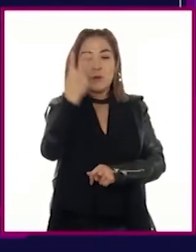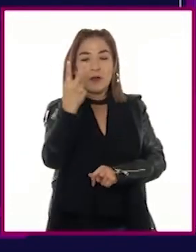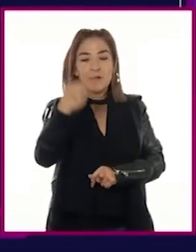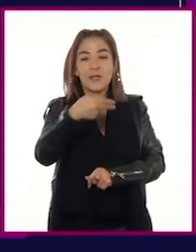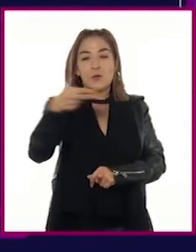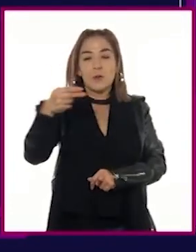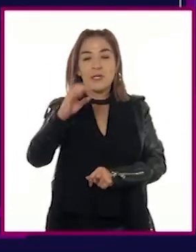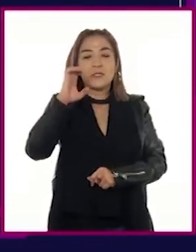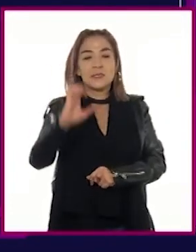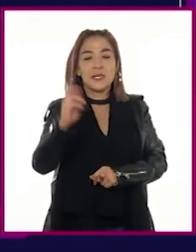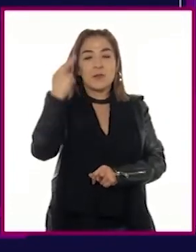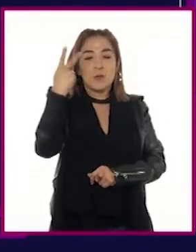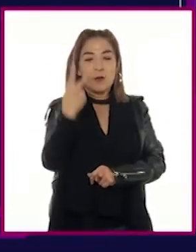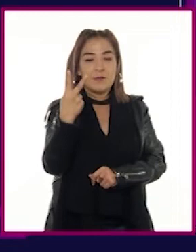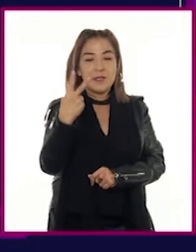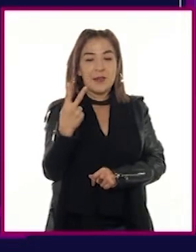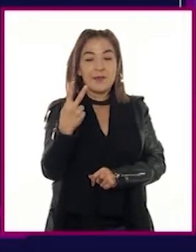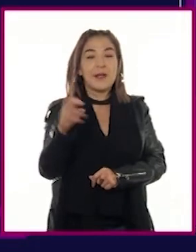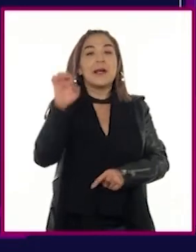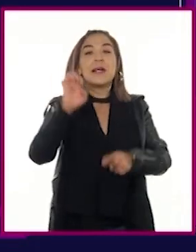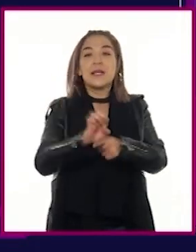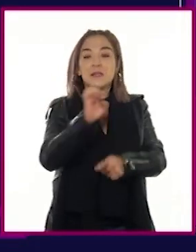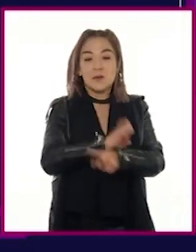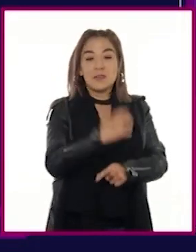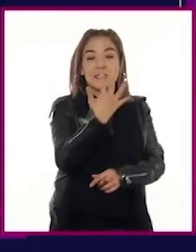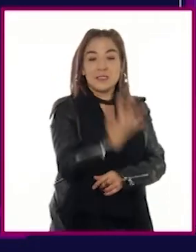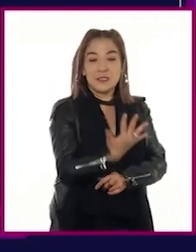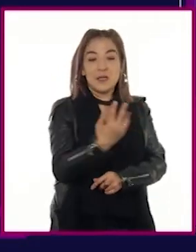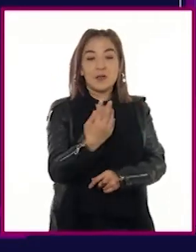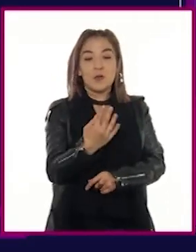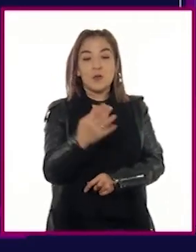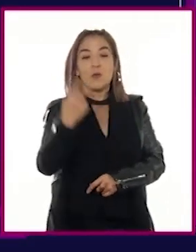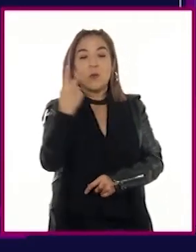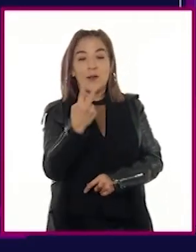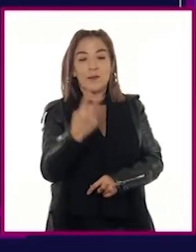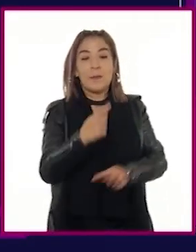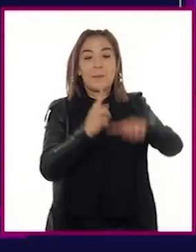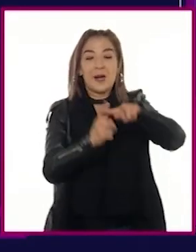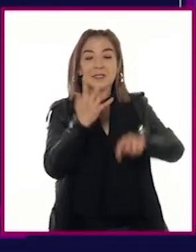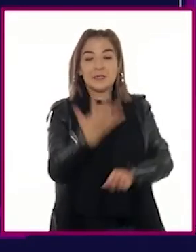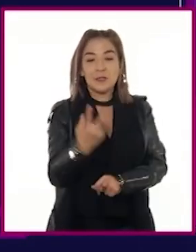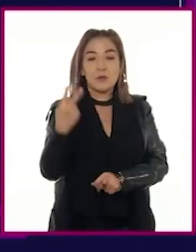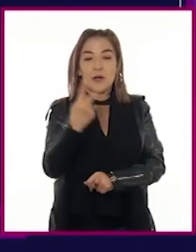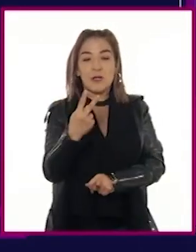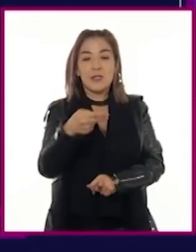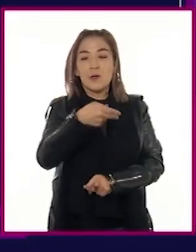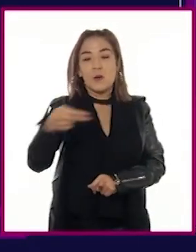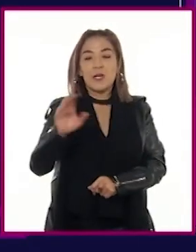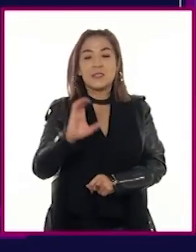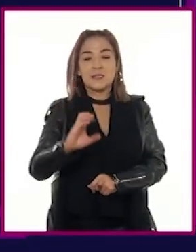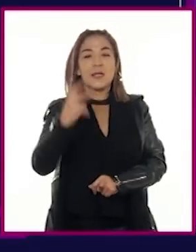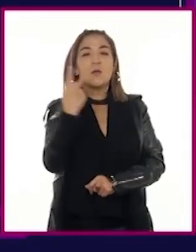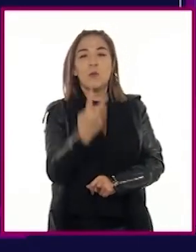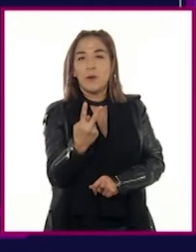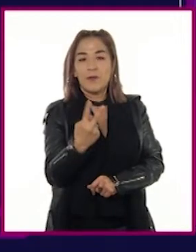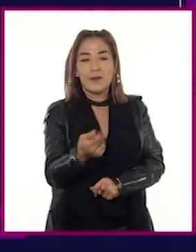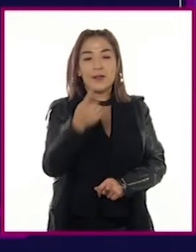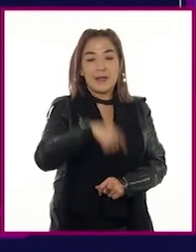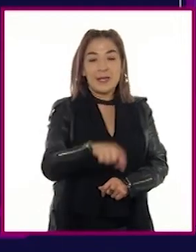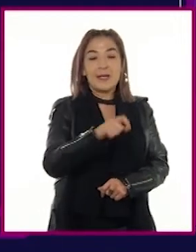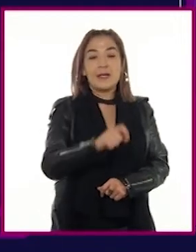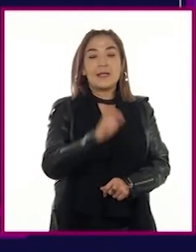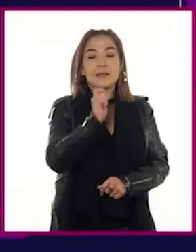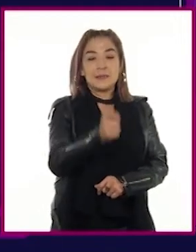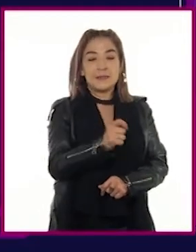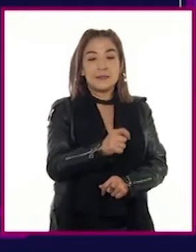cuadrada. Entonces, 5 al cuadrado más 5 al cuadrado es igual a c cuadrada. C al cuadrado es